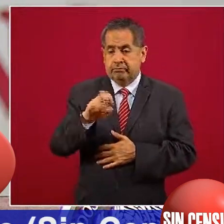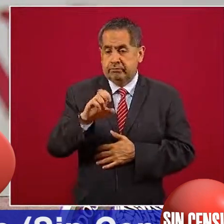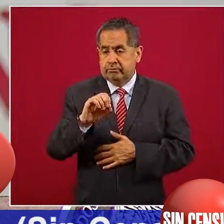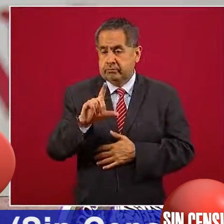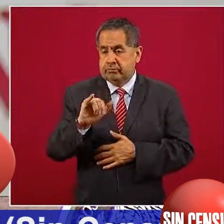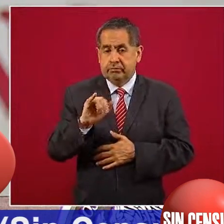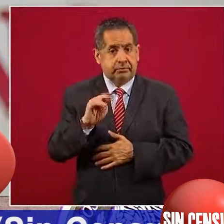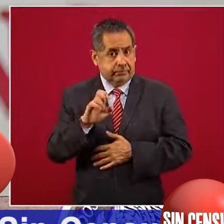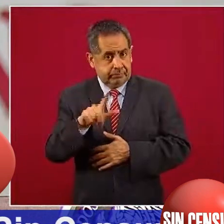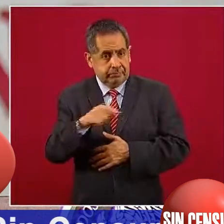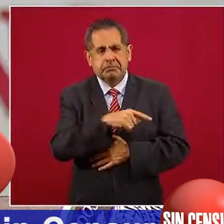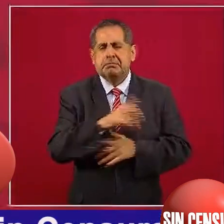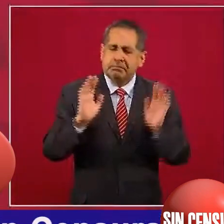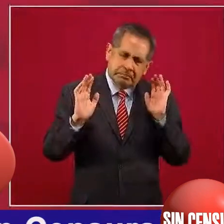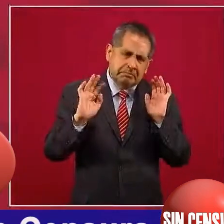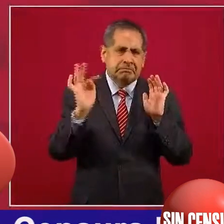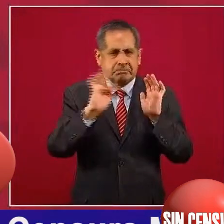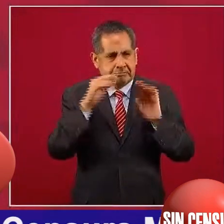neoliberal, entonces sí,